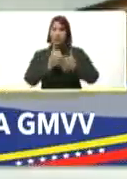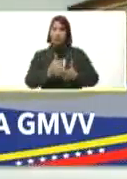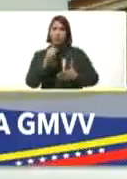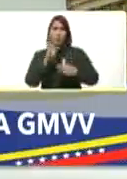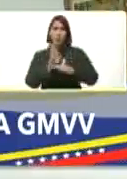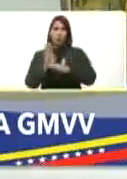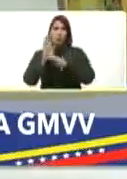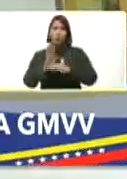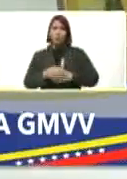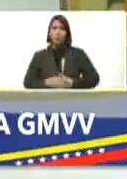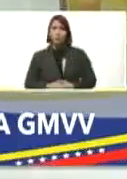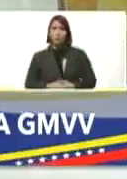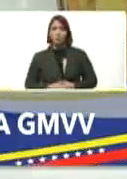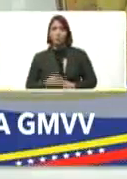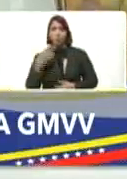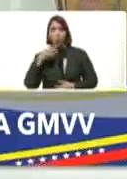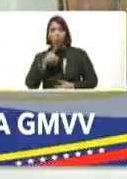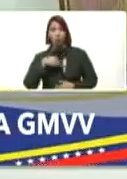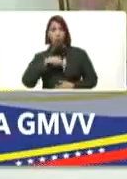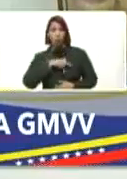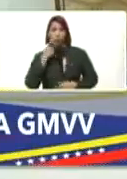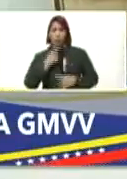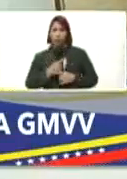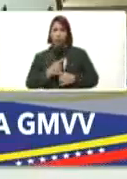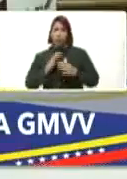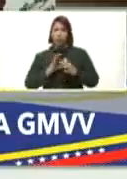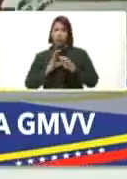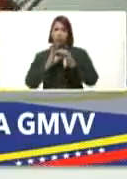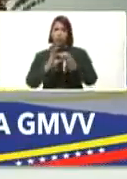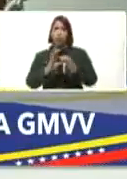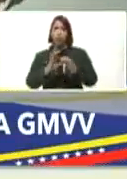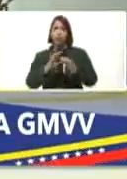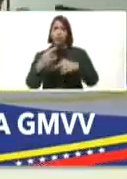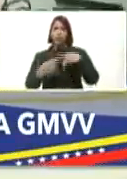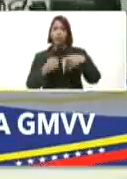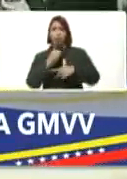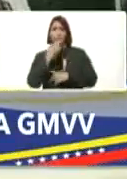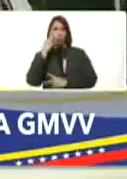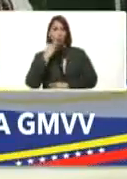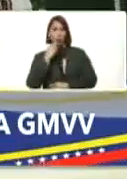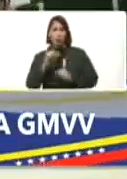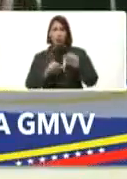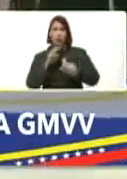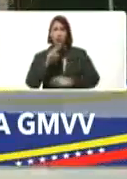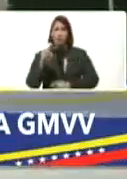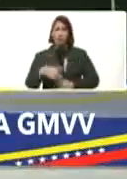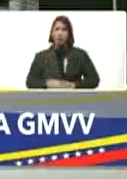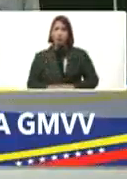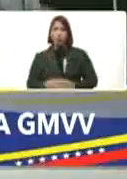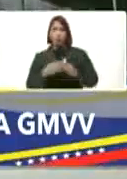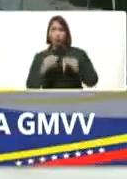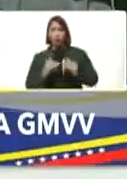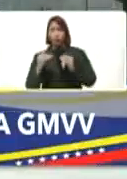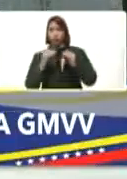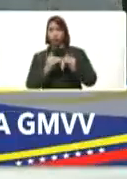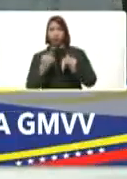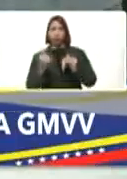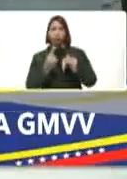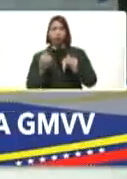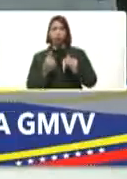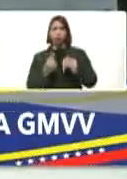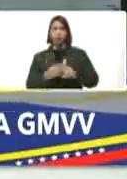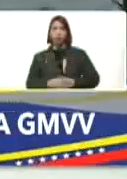protege. Por eso nosotros tenemos que mantener esta revolución bolivariana del siglo XXI. Entre todos y todas. Un solo